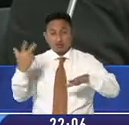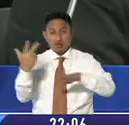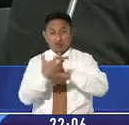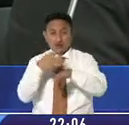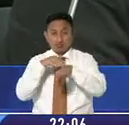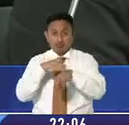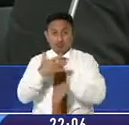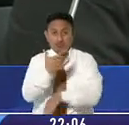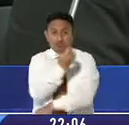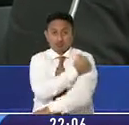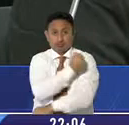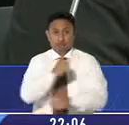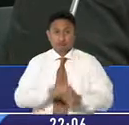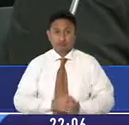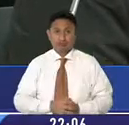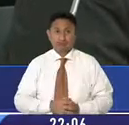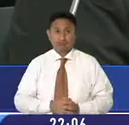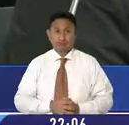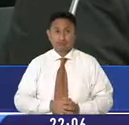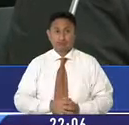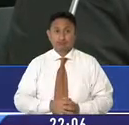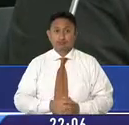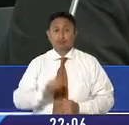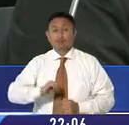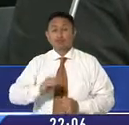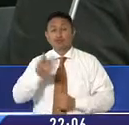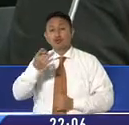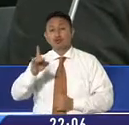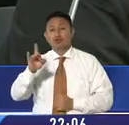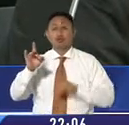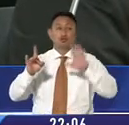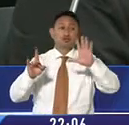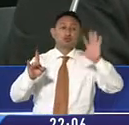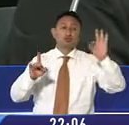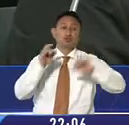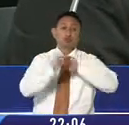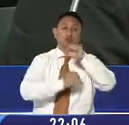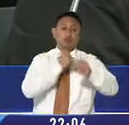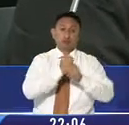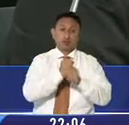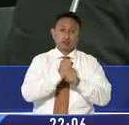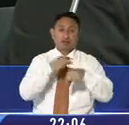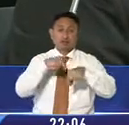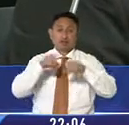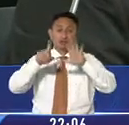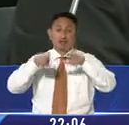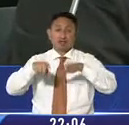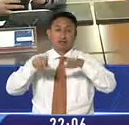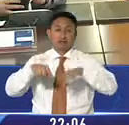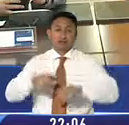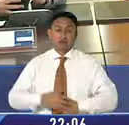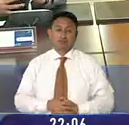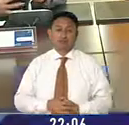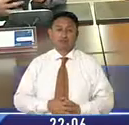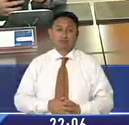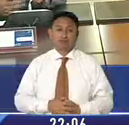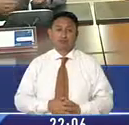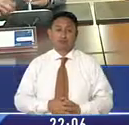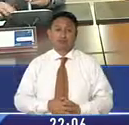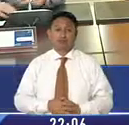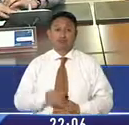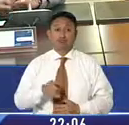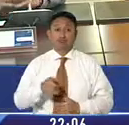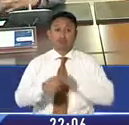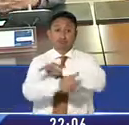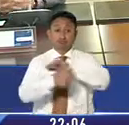a los de 18 a 59 años se mantendrá a los 6 meses. Se descartó confinamientos y estas